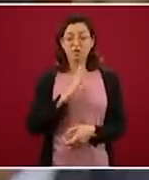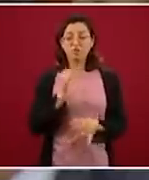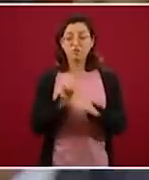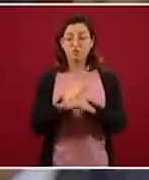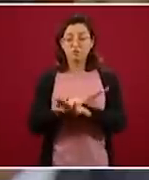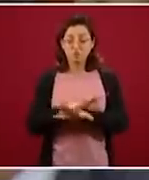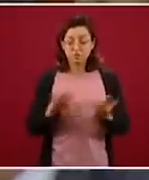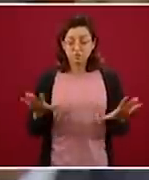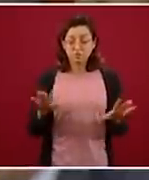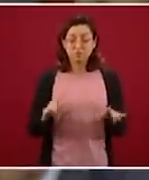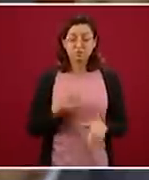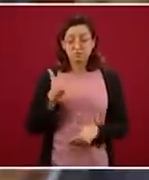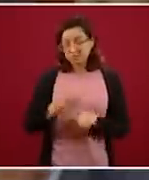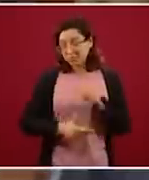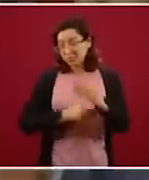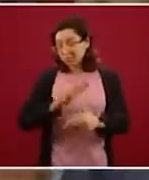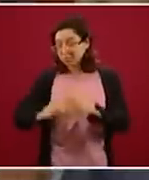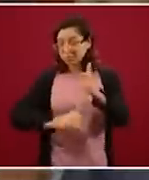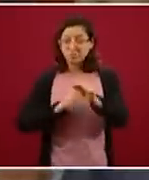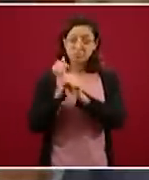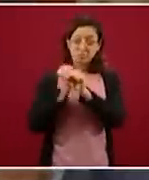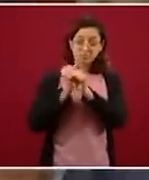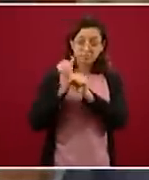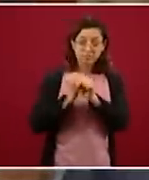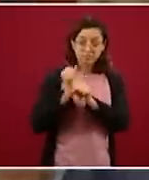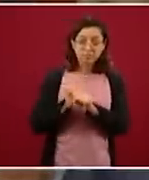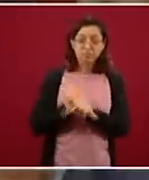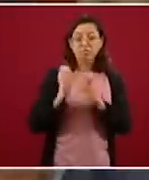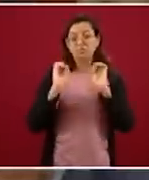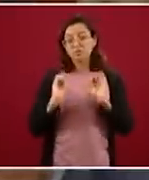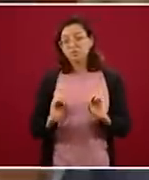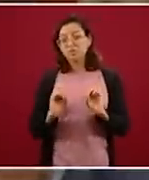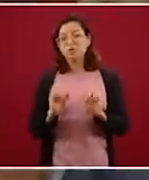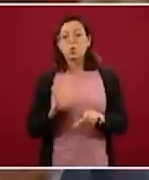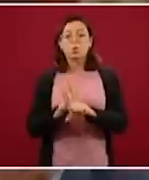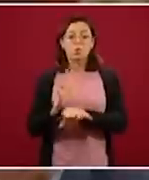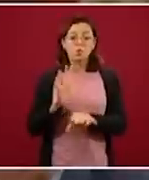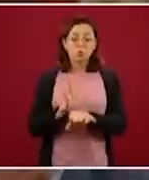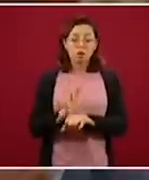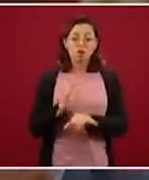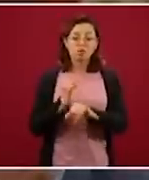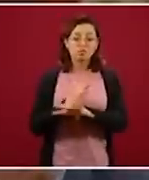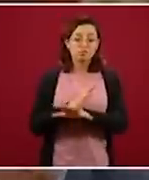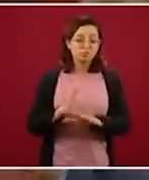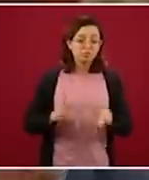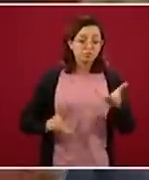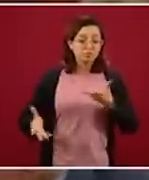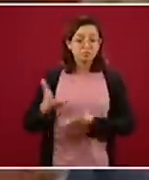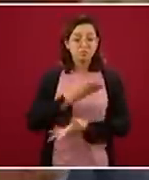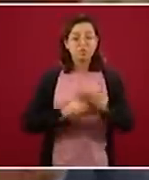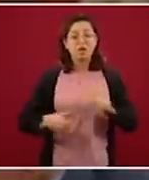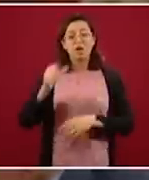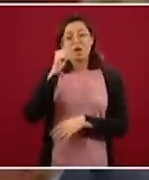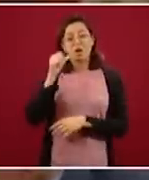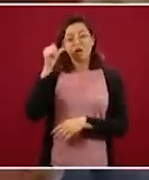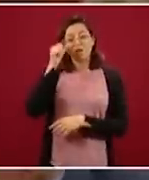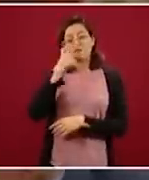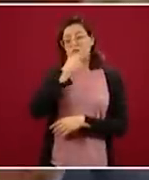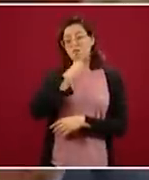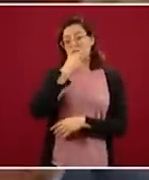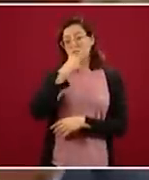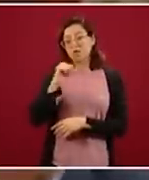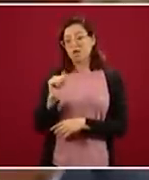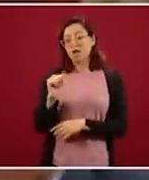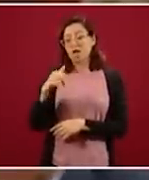sobre el avance en la investigación o qué información se podría compartir. Ayer, Adrián Levarón, el papá de